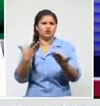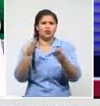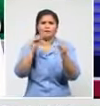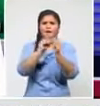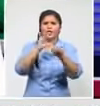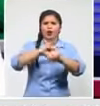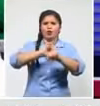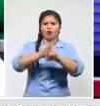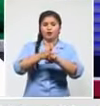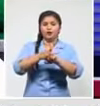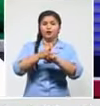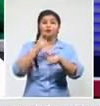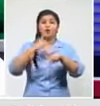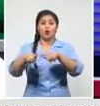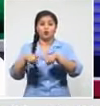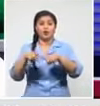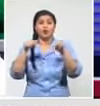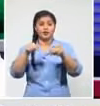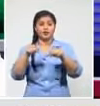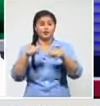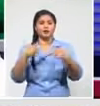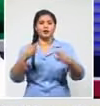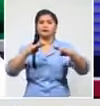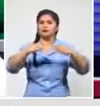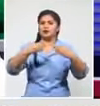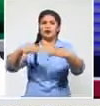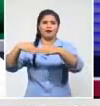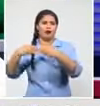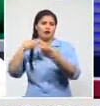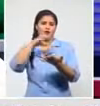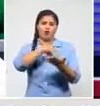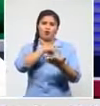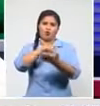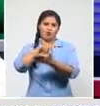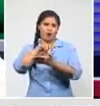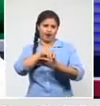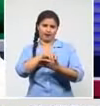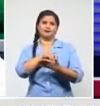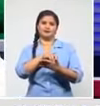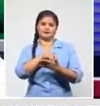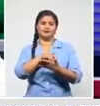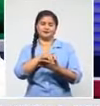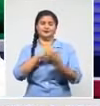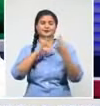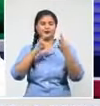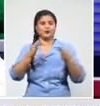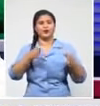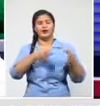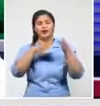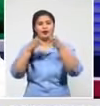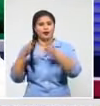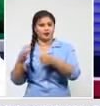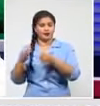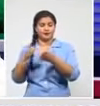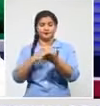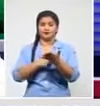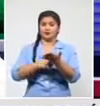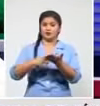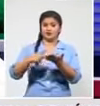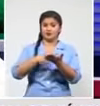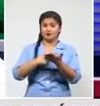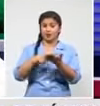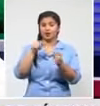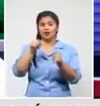los lugares donde se produjo. En la semana, fíjense la diferencia, y la diferencia digo en cuanto